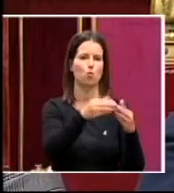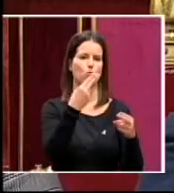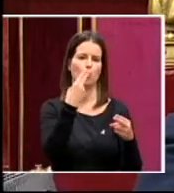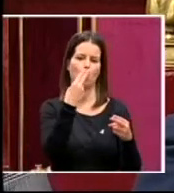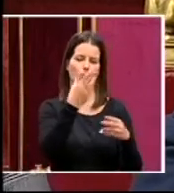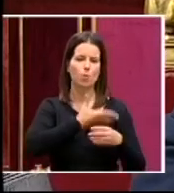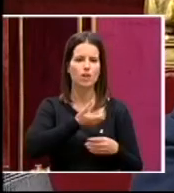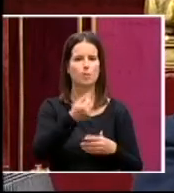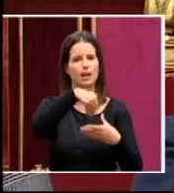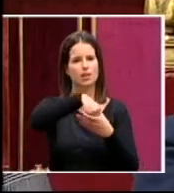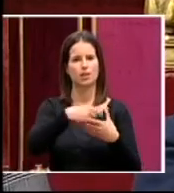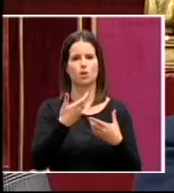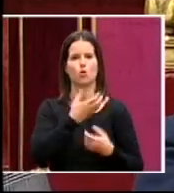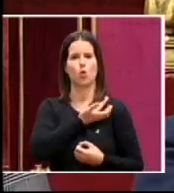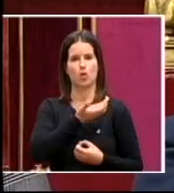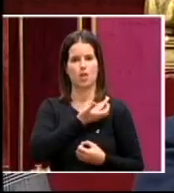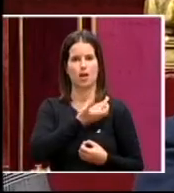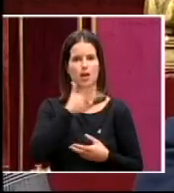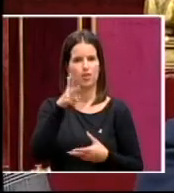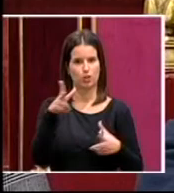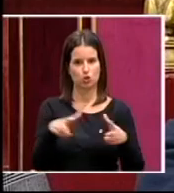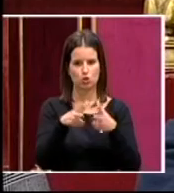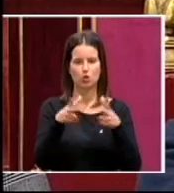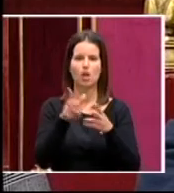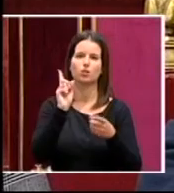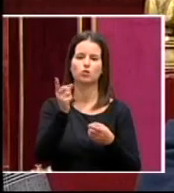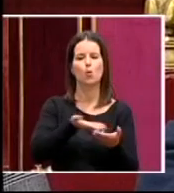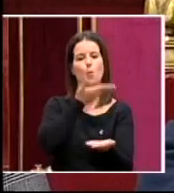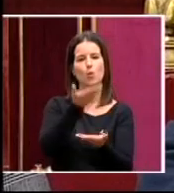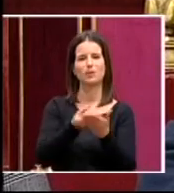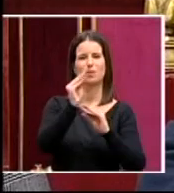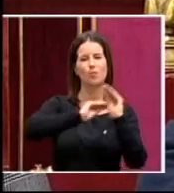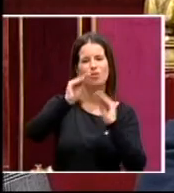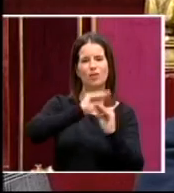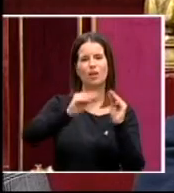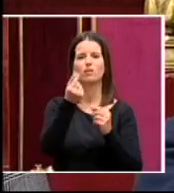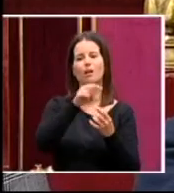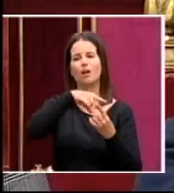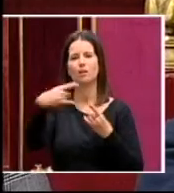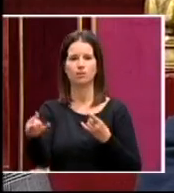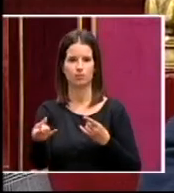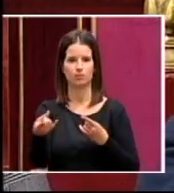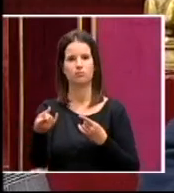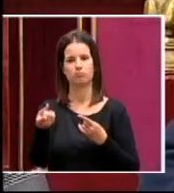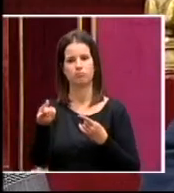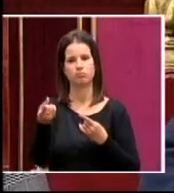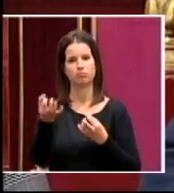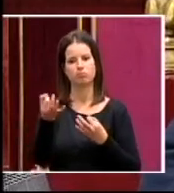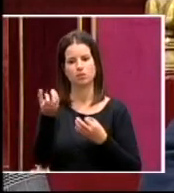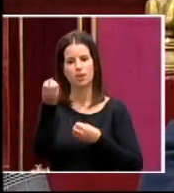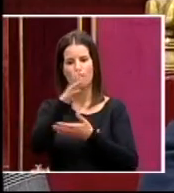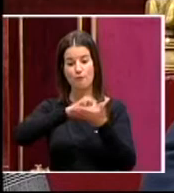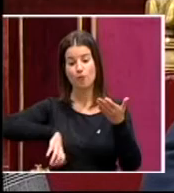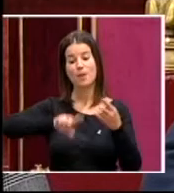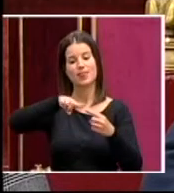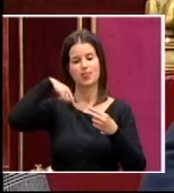Sociales. No se trata de plantear una modificación en transferencia de crédito, que el informe fue a